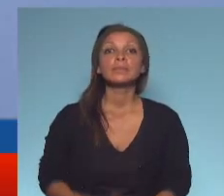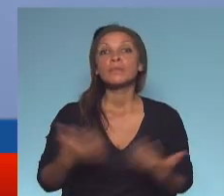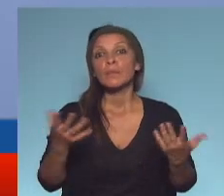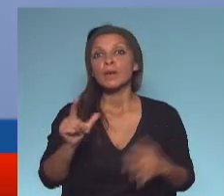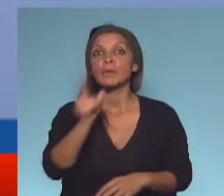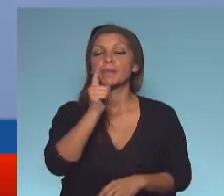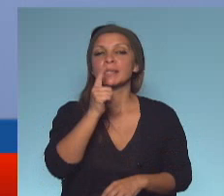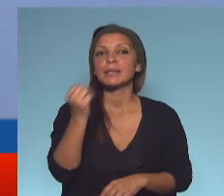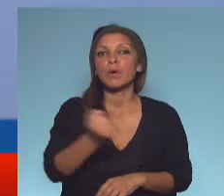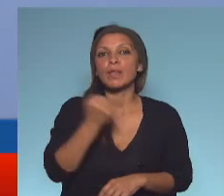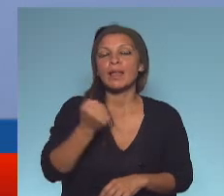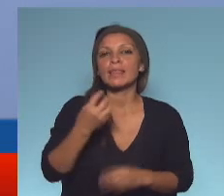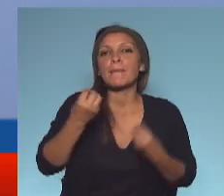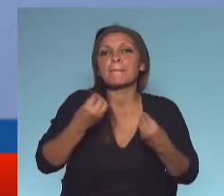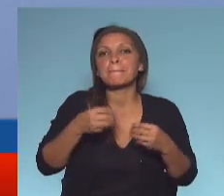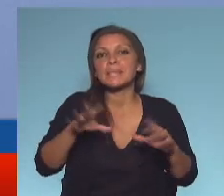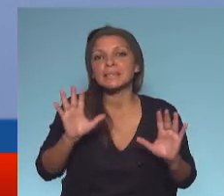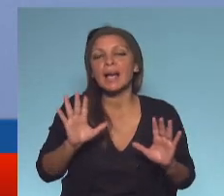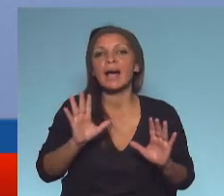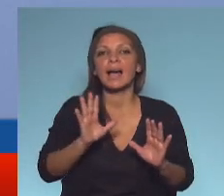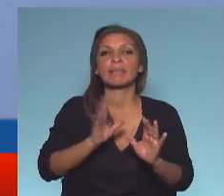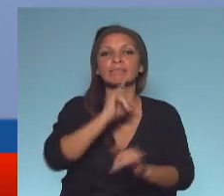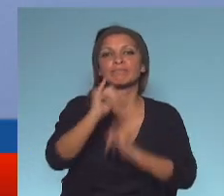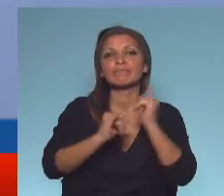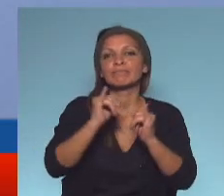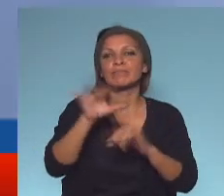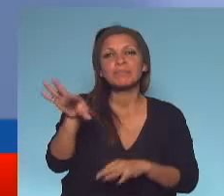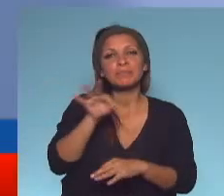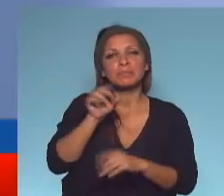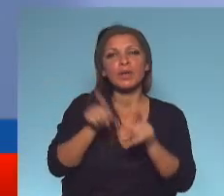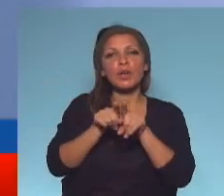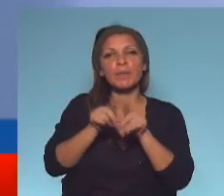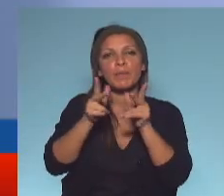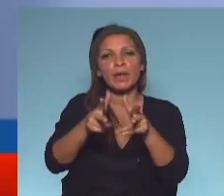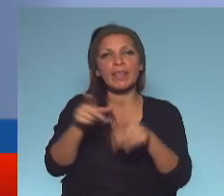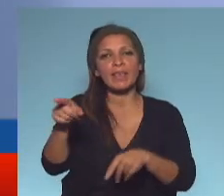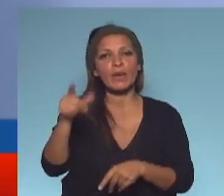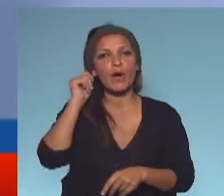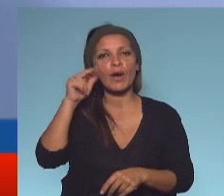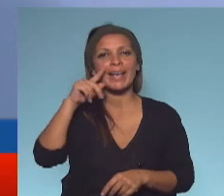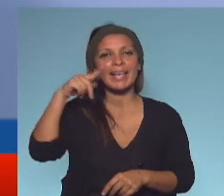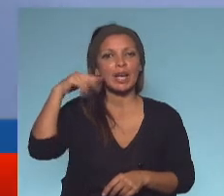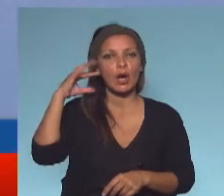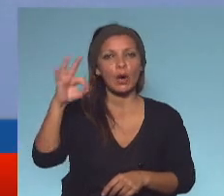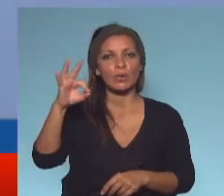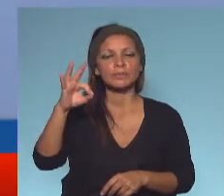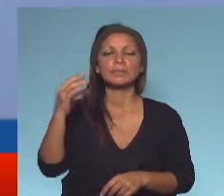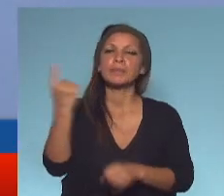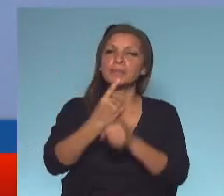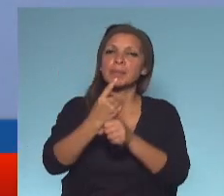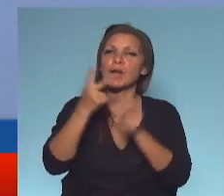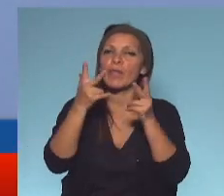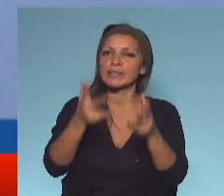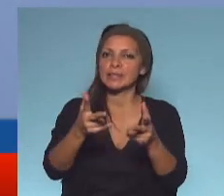pertinente arrancar tomando como referencia lo que acaba de decir el Gringo. Primero, señalar